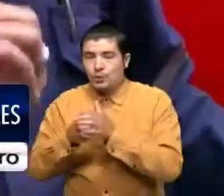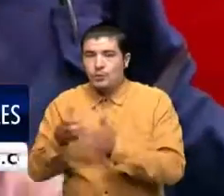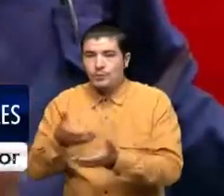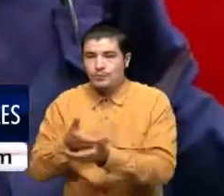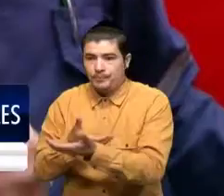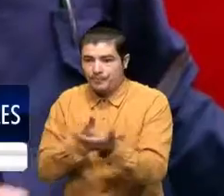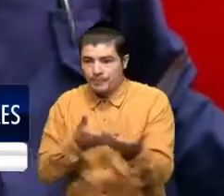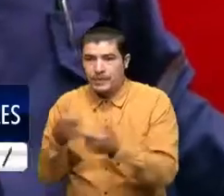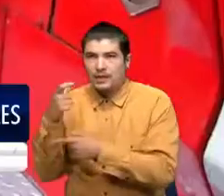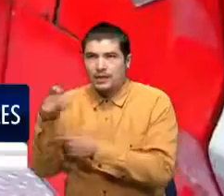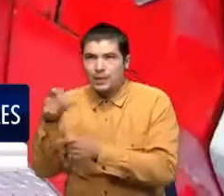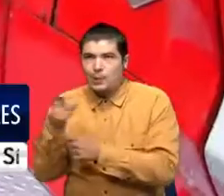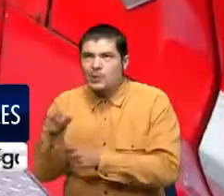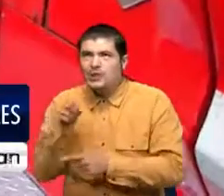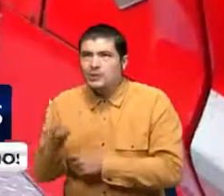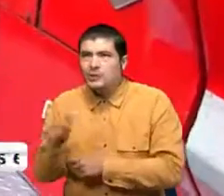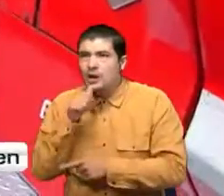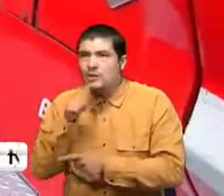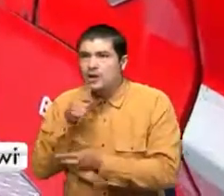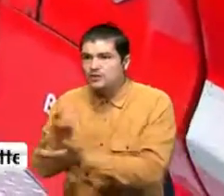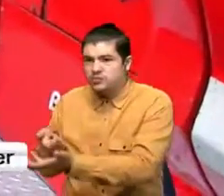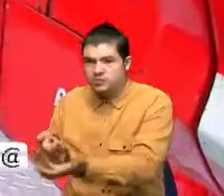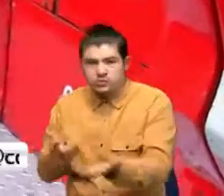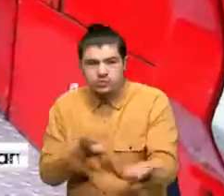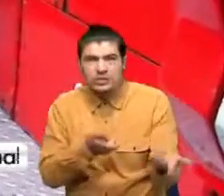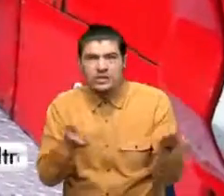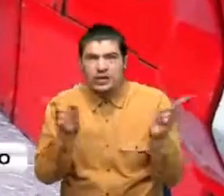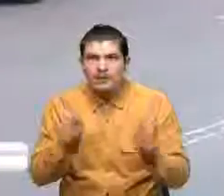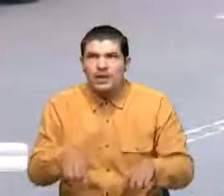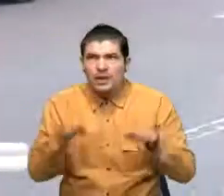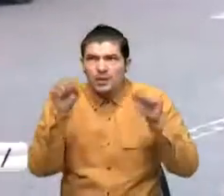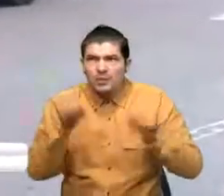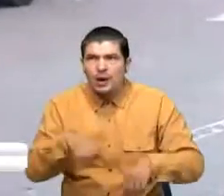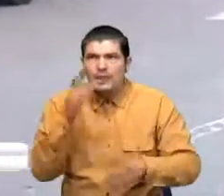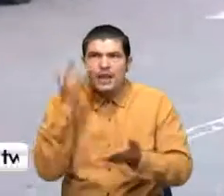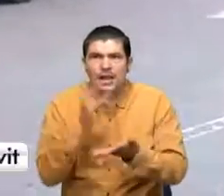cúcuta quienes con suministro de agua han logrado que también se laven los andenes de la ciudad